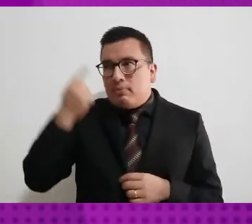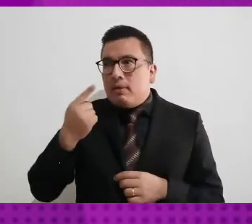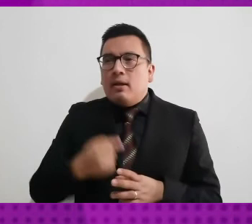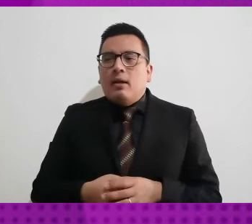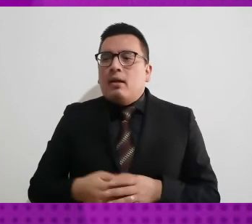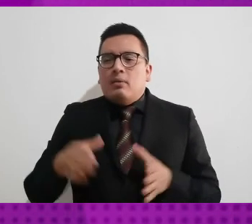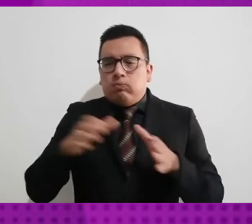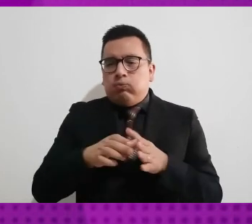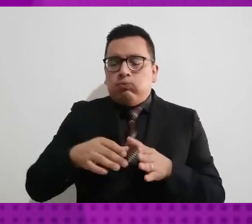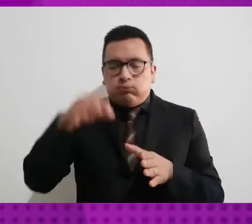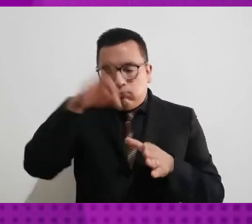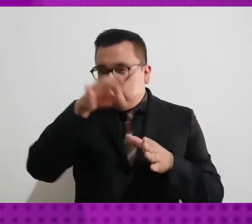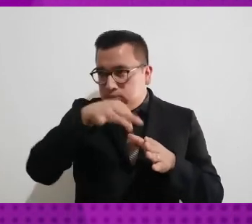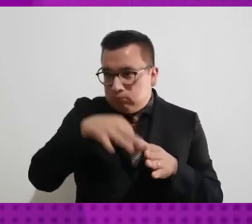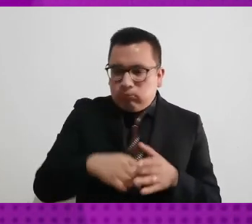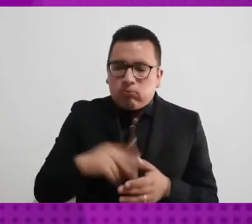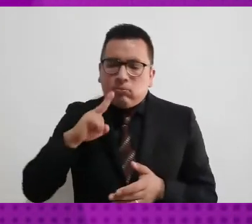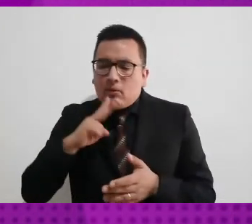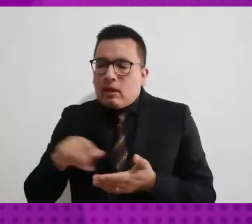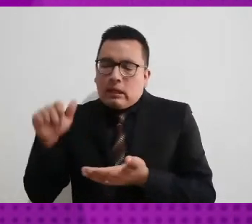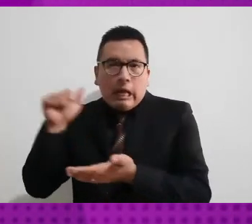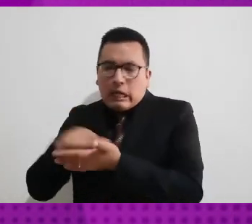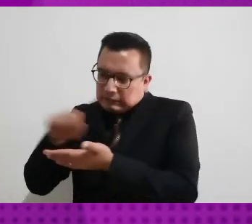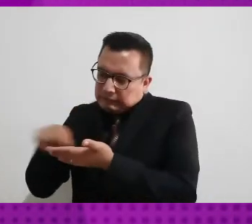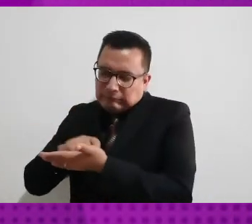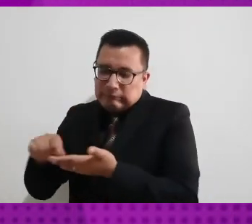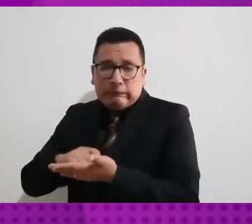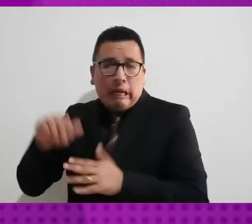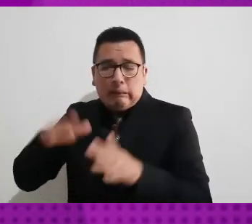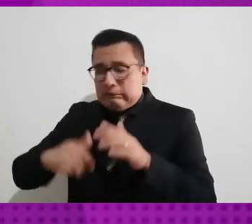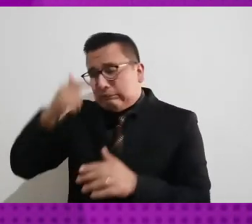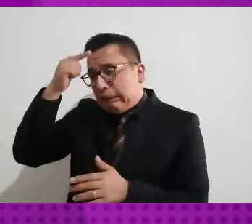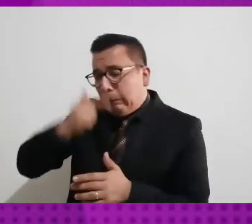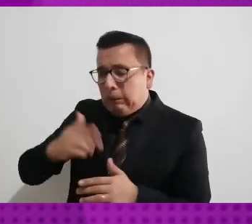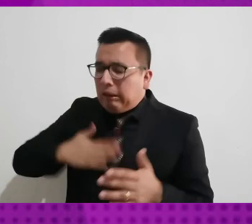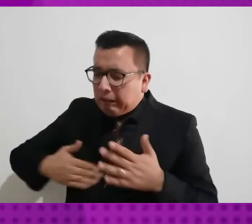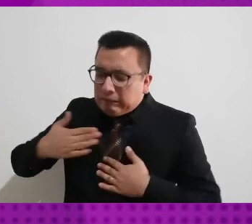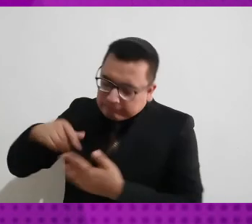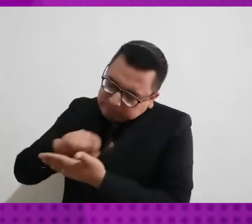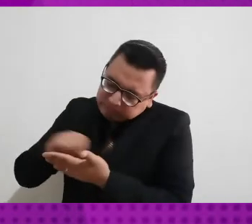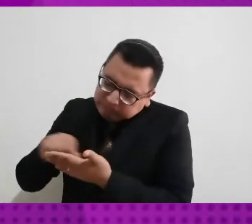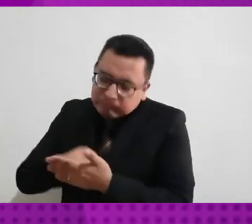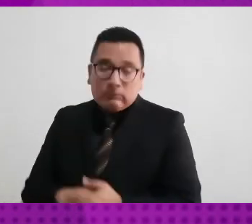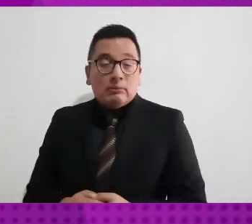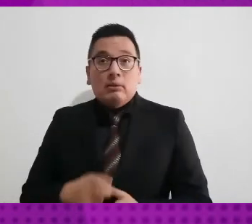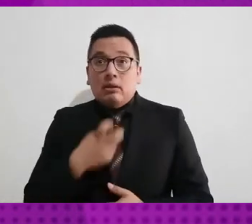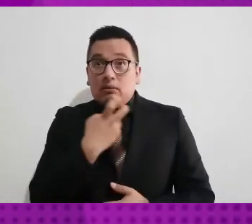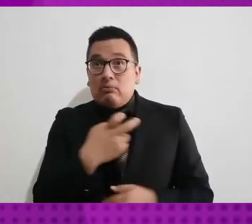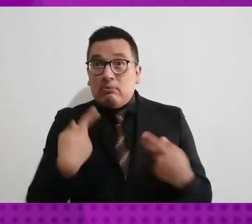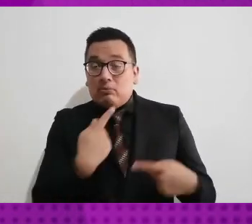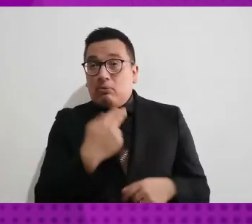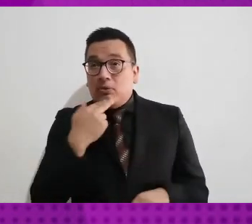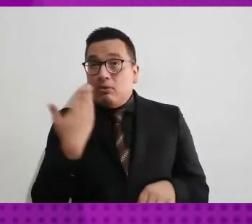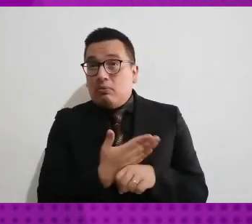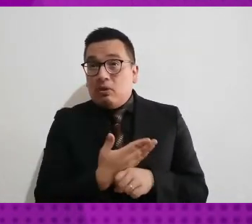electoral, recibiendo los votos, contándolos, llenando actas hasta altas horas de la noche a la madrugada. Son esos ciudadanos que tienen